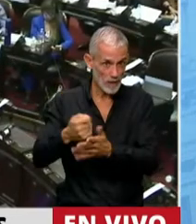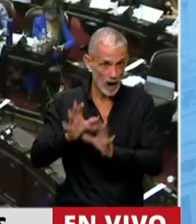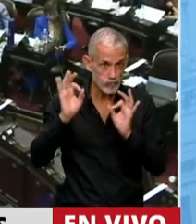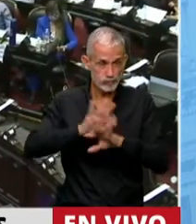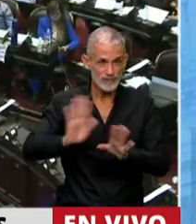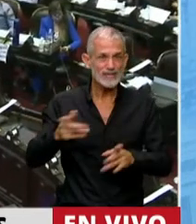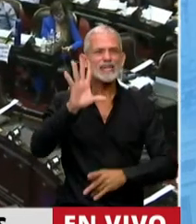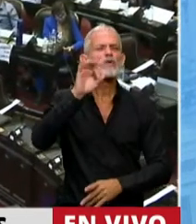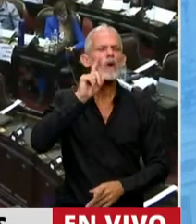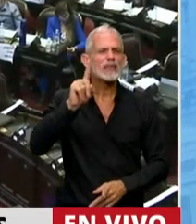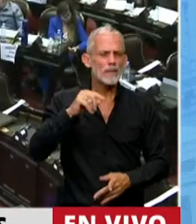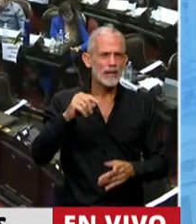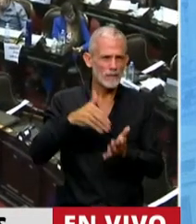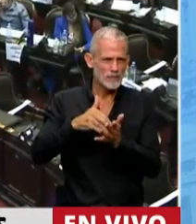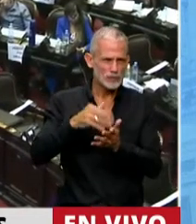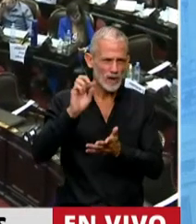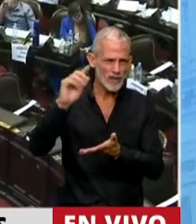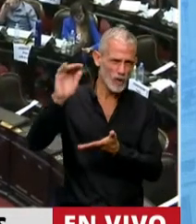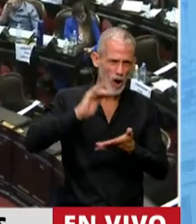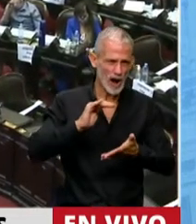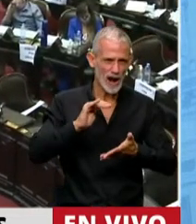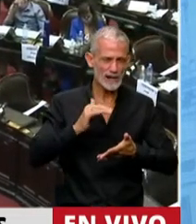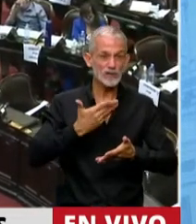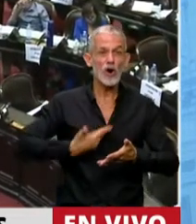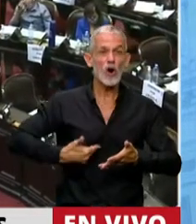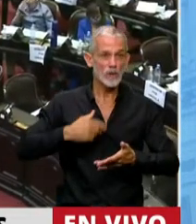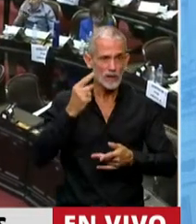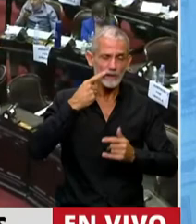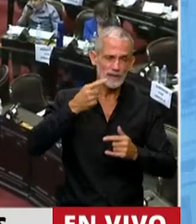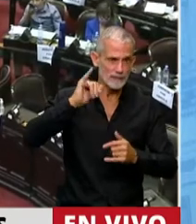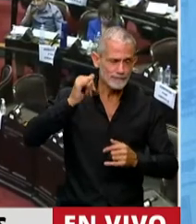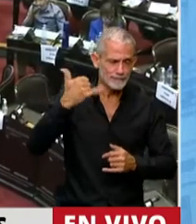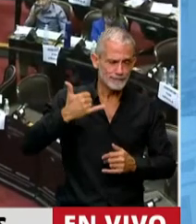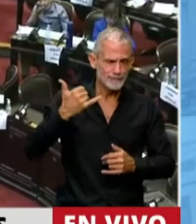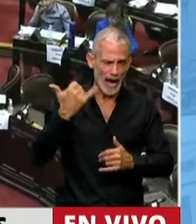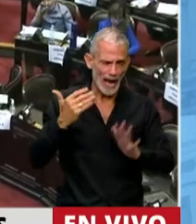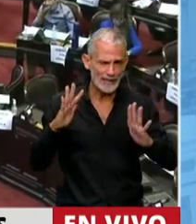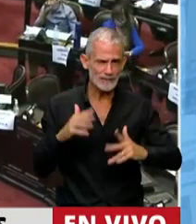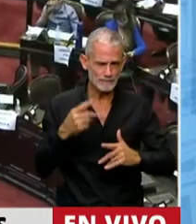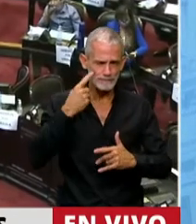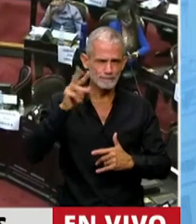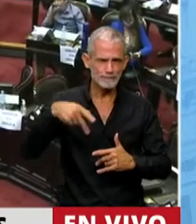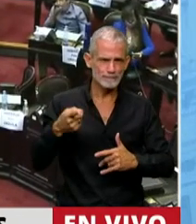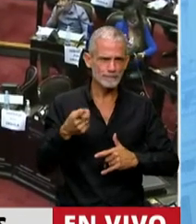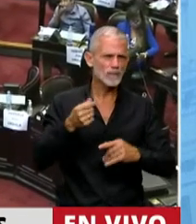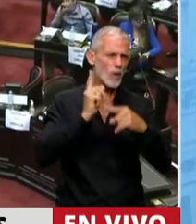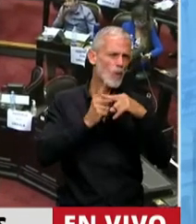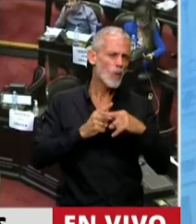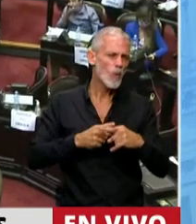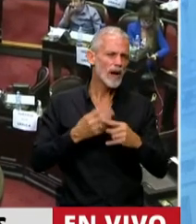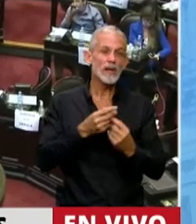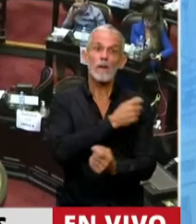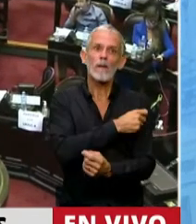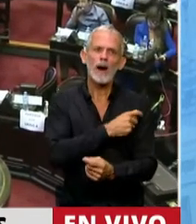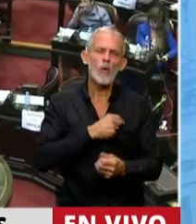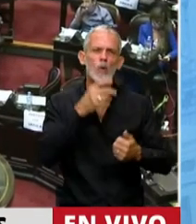Internacional. Y los 50 mil millones de dólares que el gobierno reconoció, saquemos la cuenta, cuántas